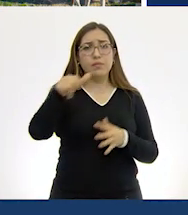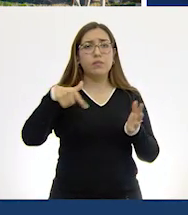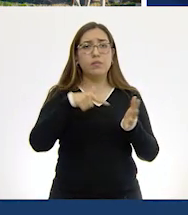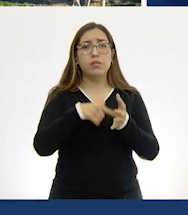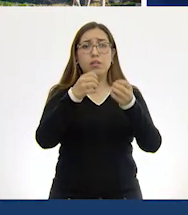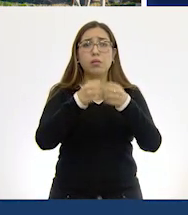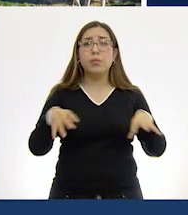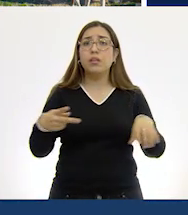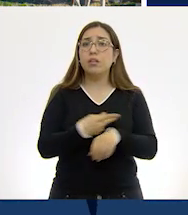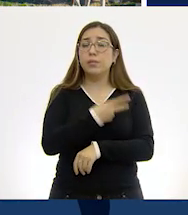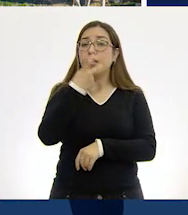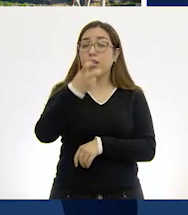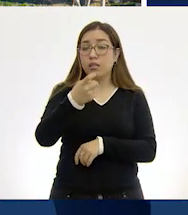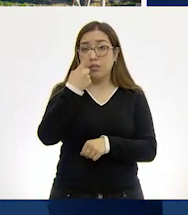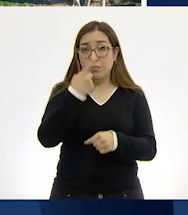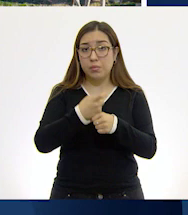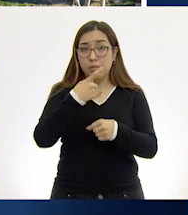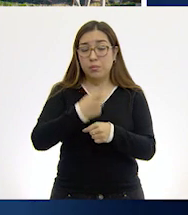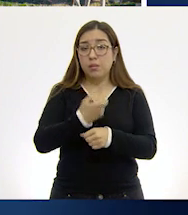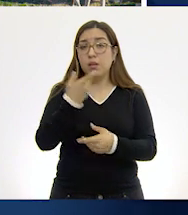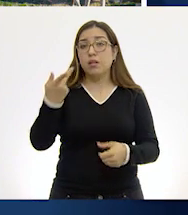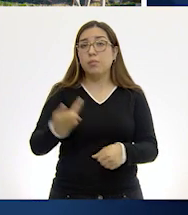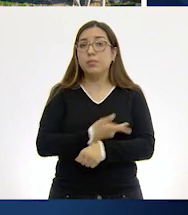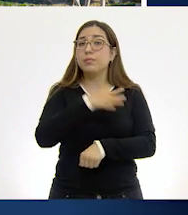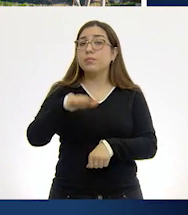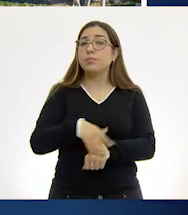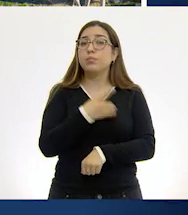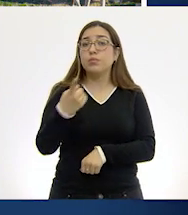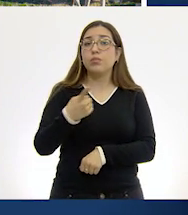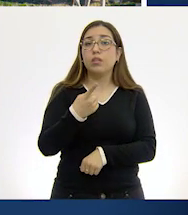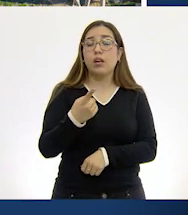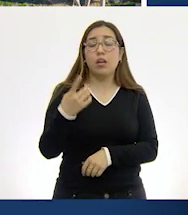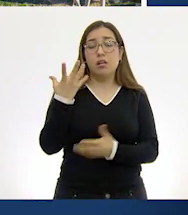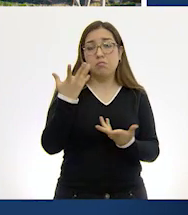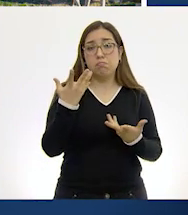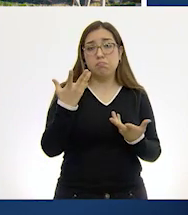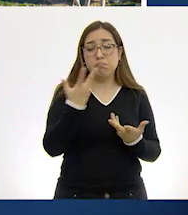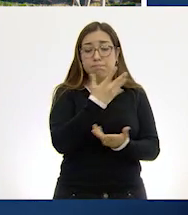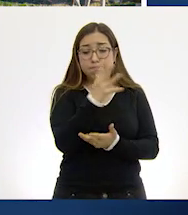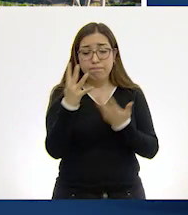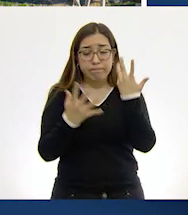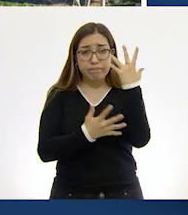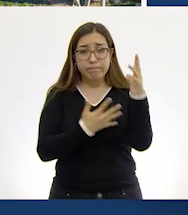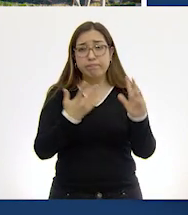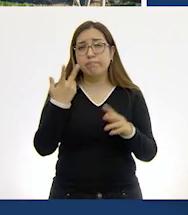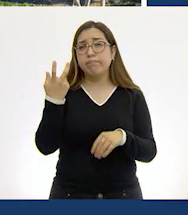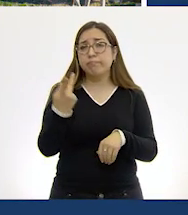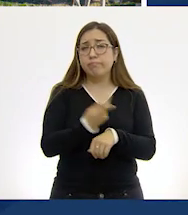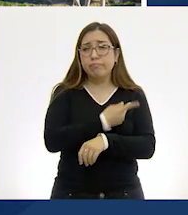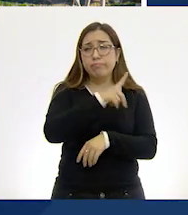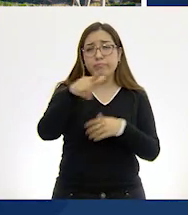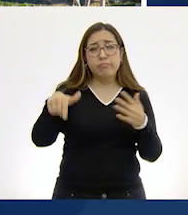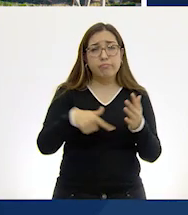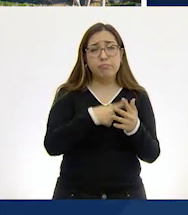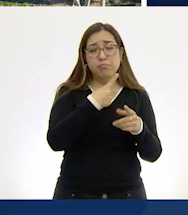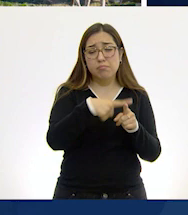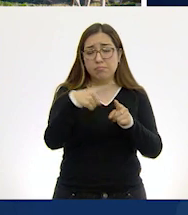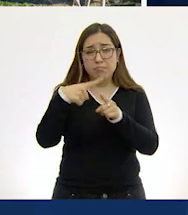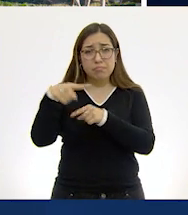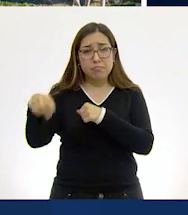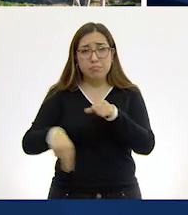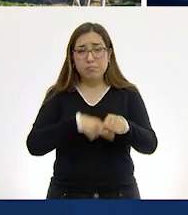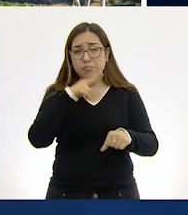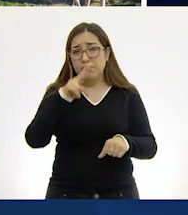la principal causa de pérdida de biodiversidad. Al transformar selvas, bosques, matorrales, pastizales,